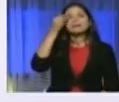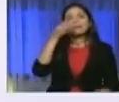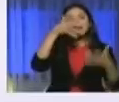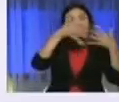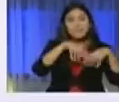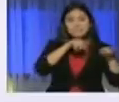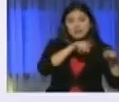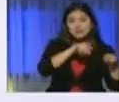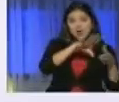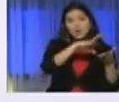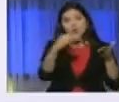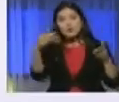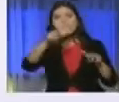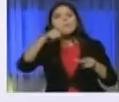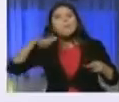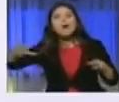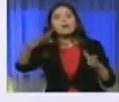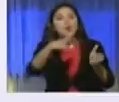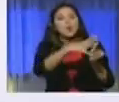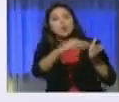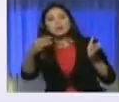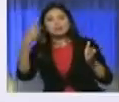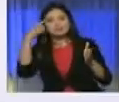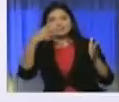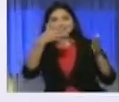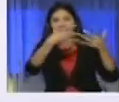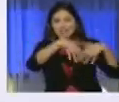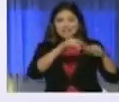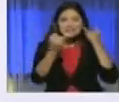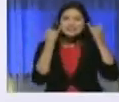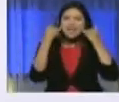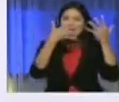asumen, compañeros, lo asumen.